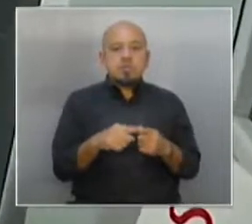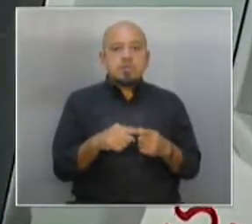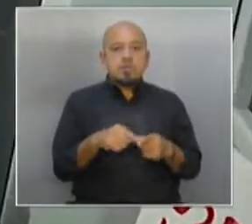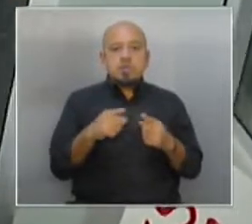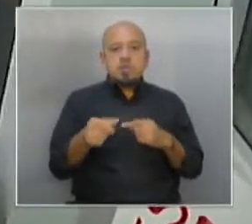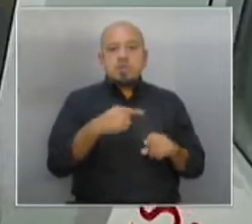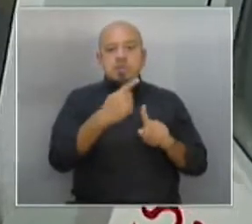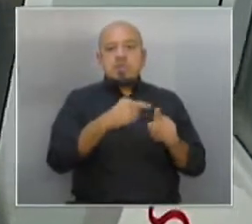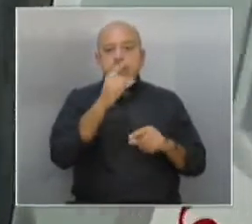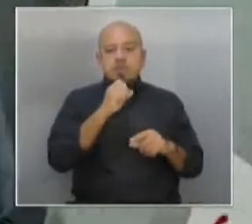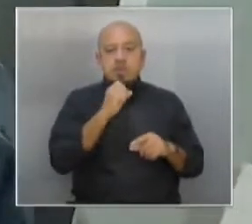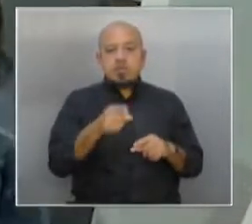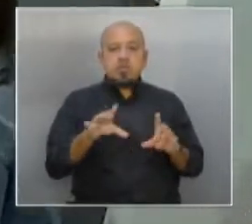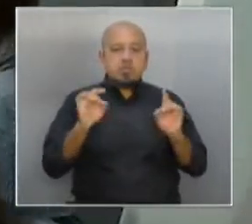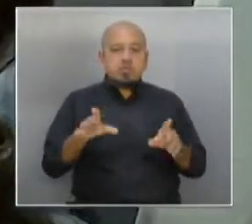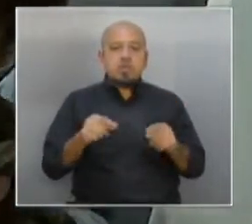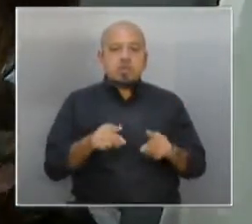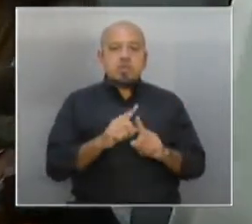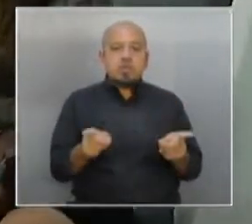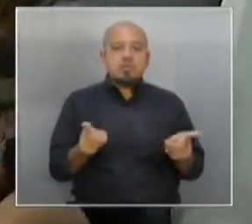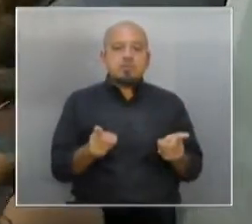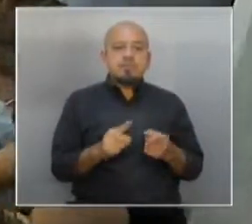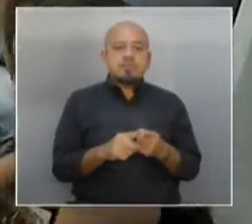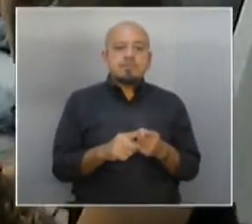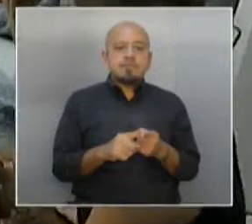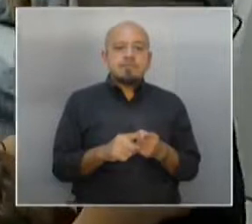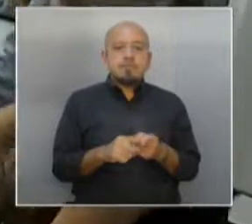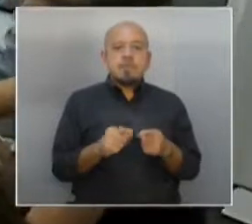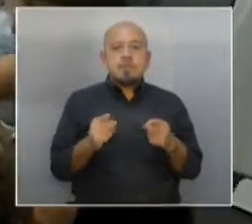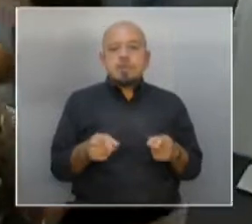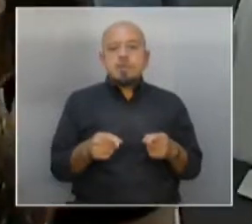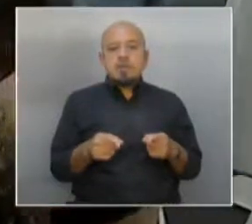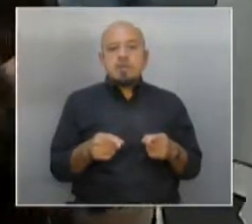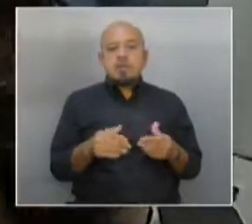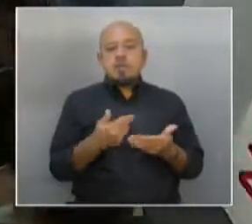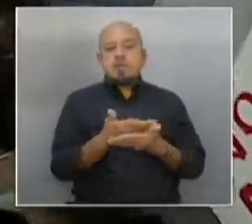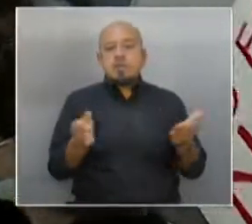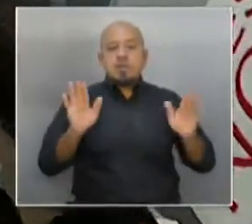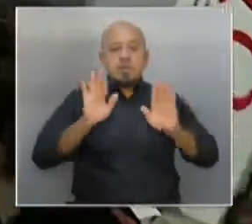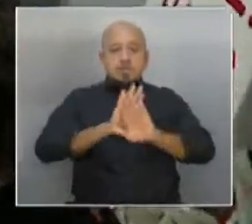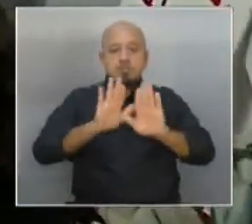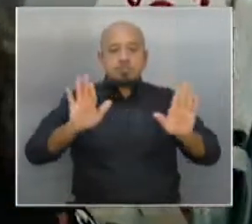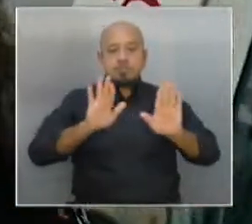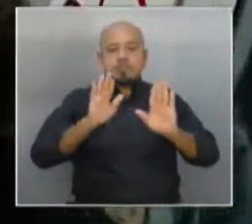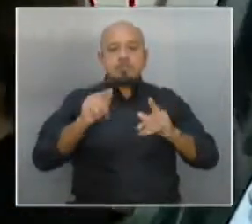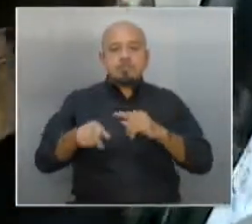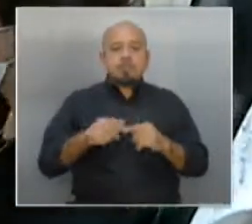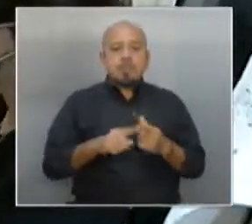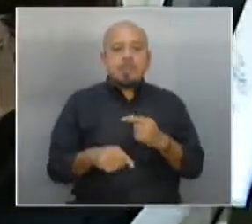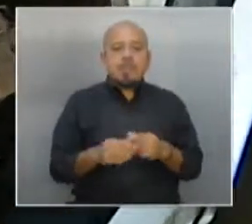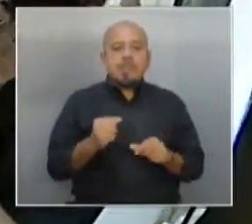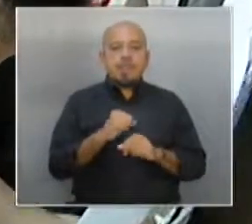mes de marzo, como nada de todo lo que se plantea en este mes. Va a quedar la exposición durante todo el mes. Bueno, después quizás se pueda